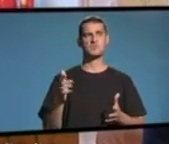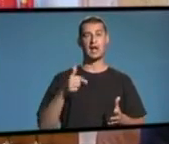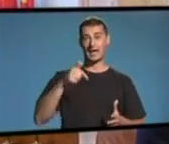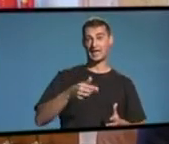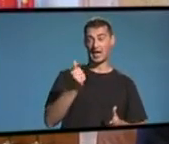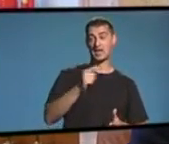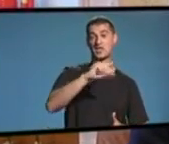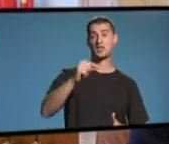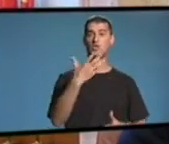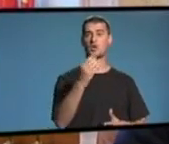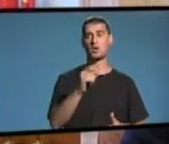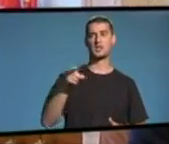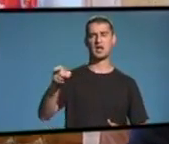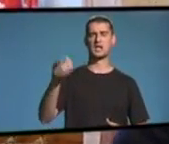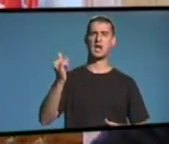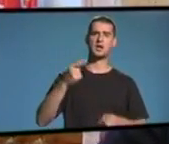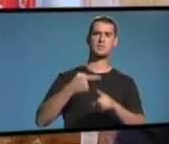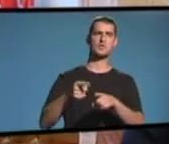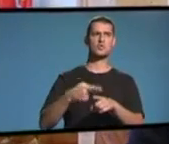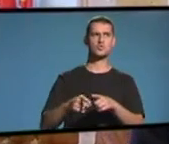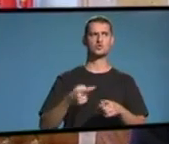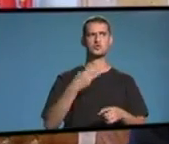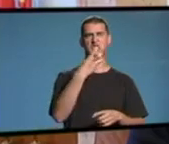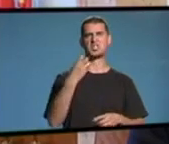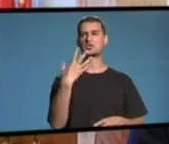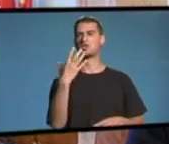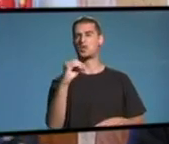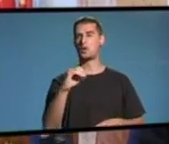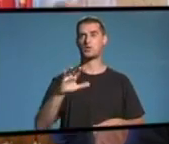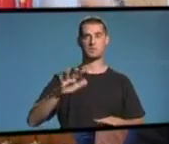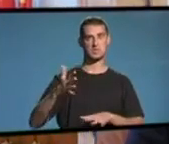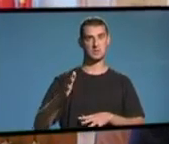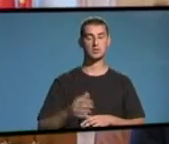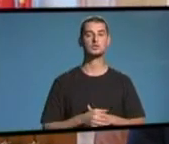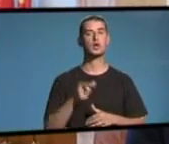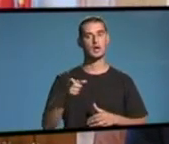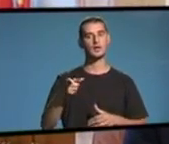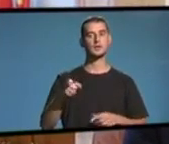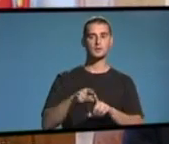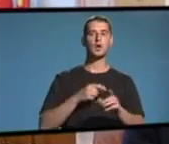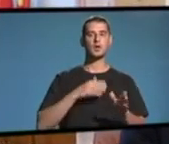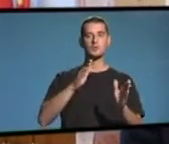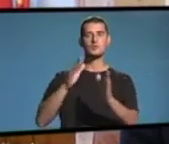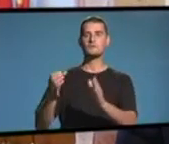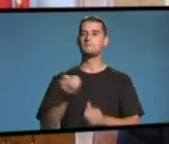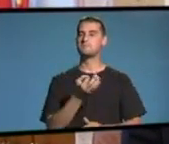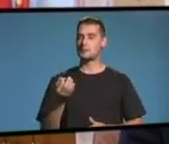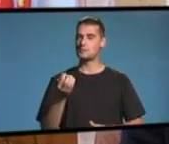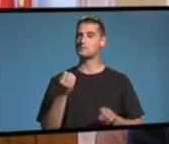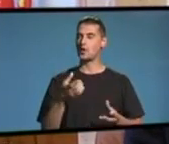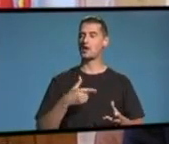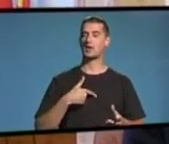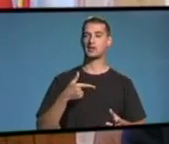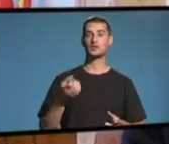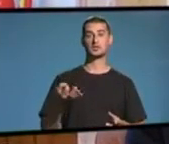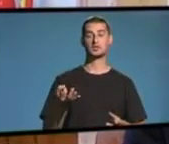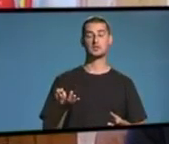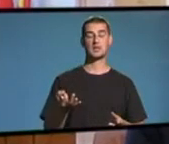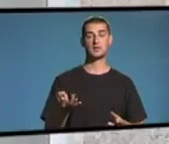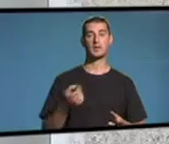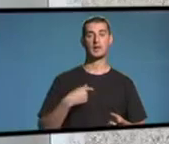debutación, unha lista de 150 productos que segue aberta a todas as empresas interesadas. Eu son dos convencidos que creen que esa